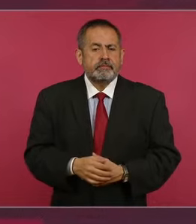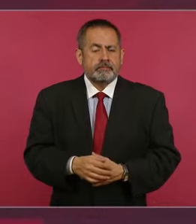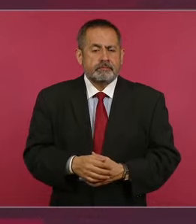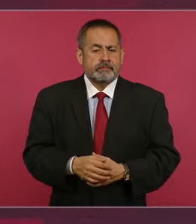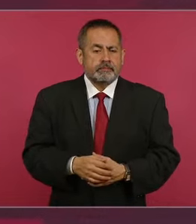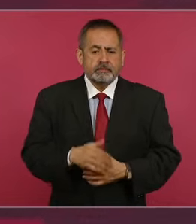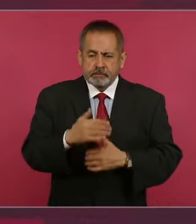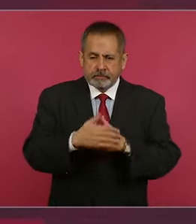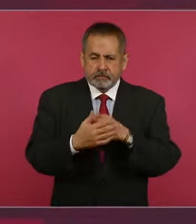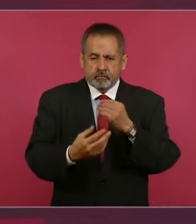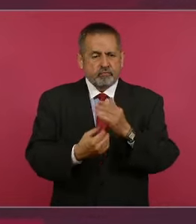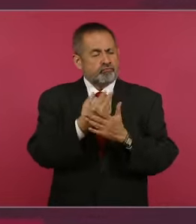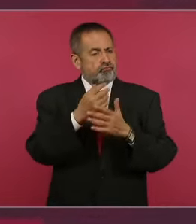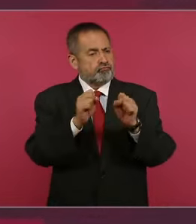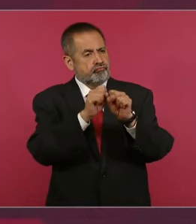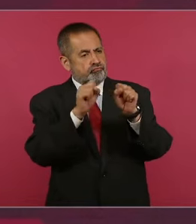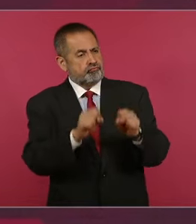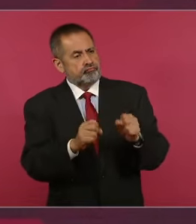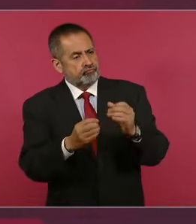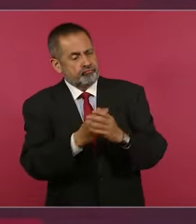sistema nuevo,